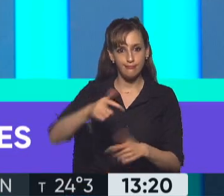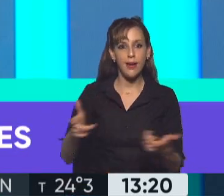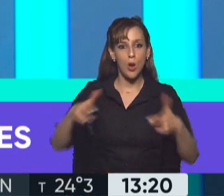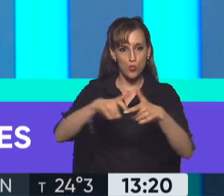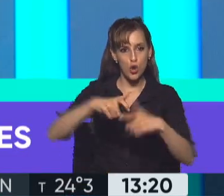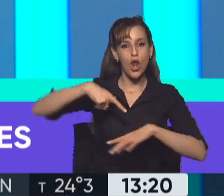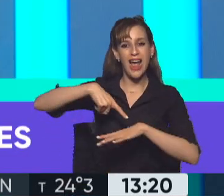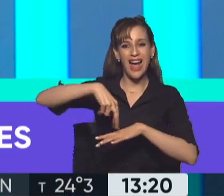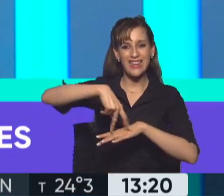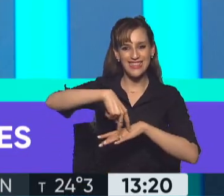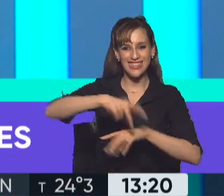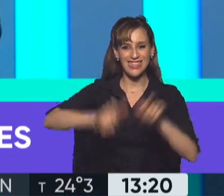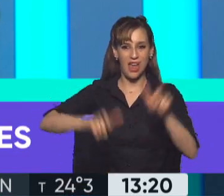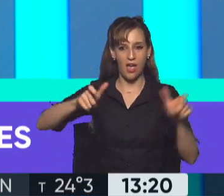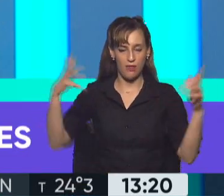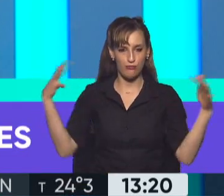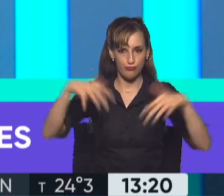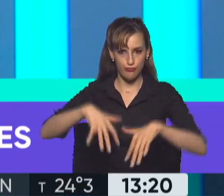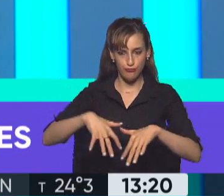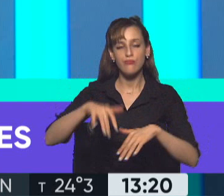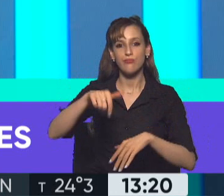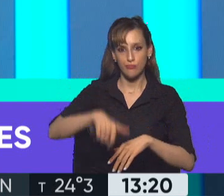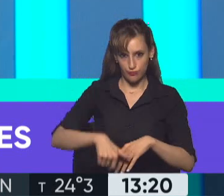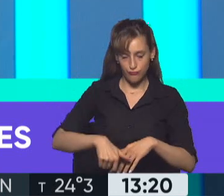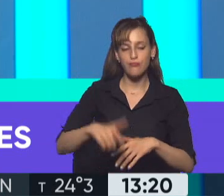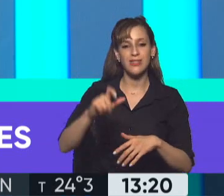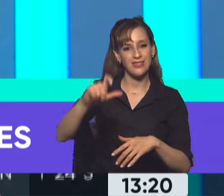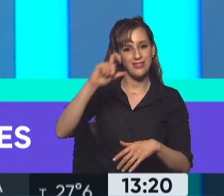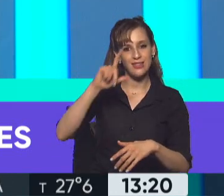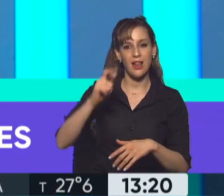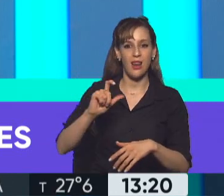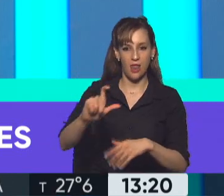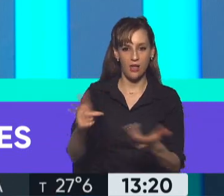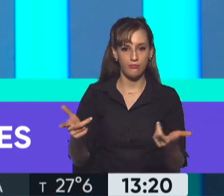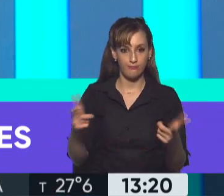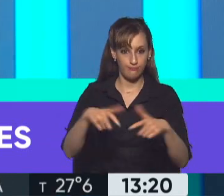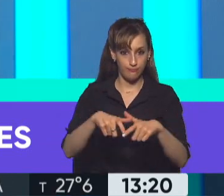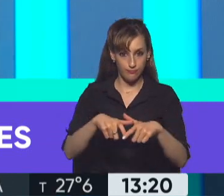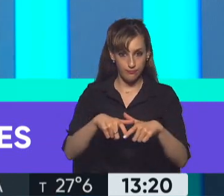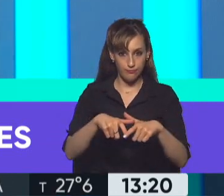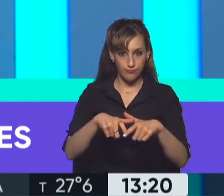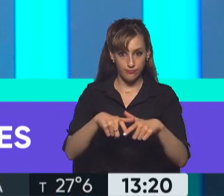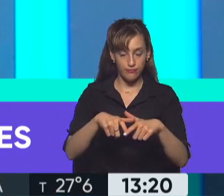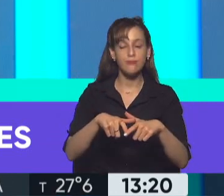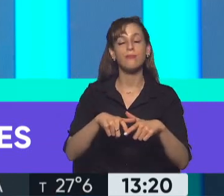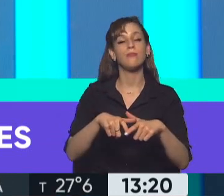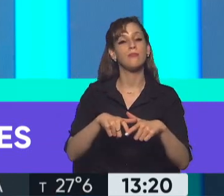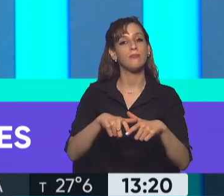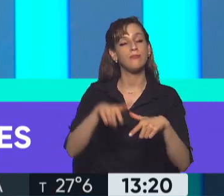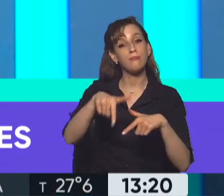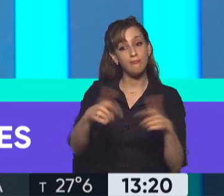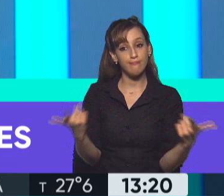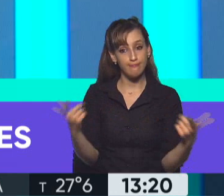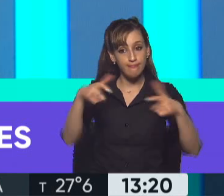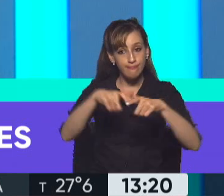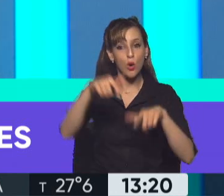esta reunión de cancilleres es la previa a la reunión del jefe de gobierno que también se va a hacer en buenos aires pero por lo pronto esta reunión que va